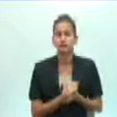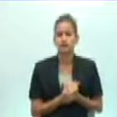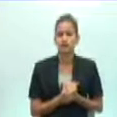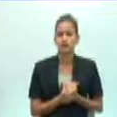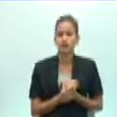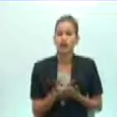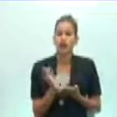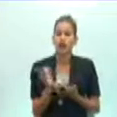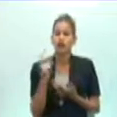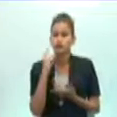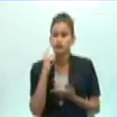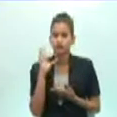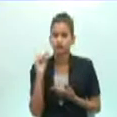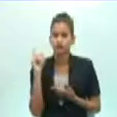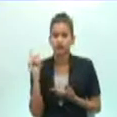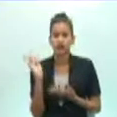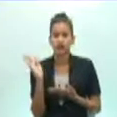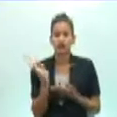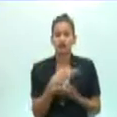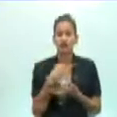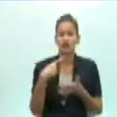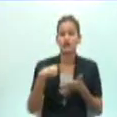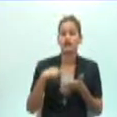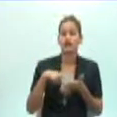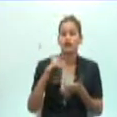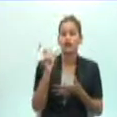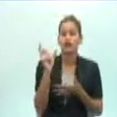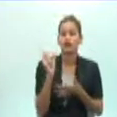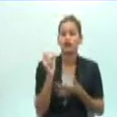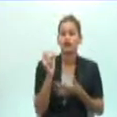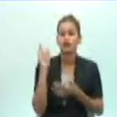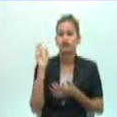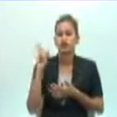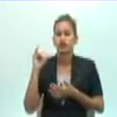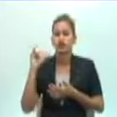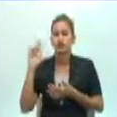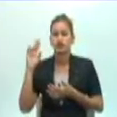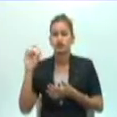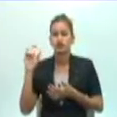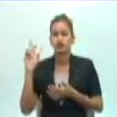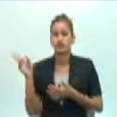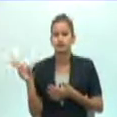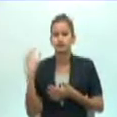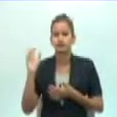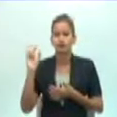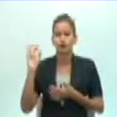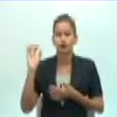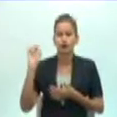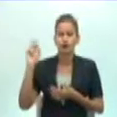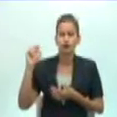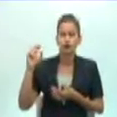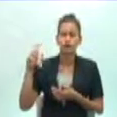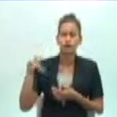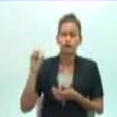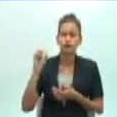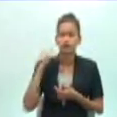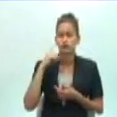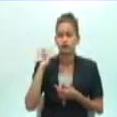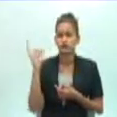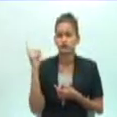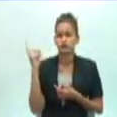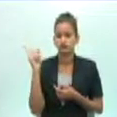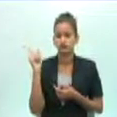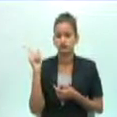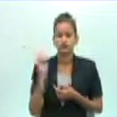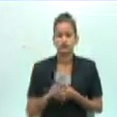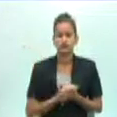trictongo ortográfico. Fíjense que tenemos el ejemplo de fié, guión y truán. Vamos a ver